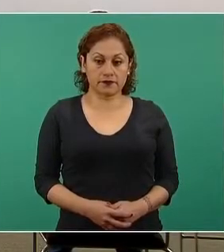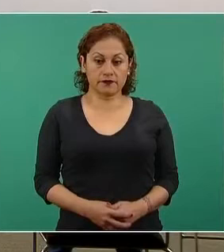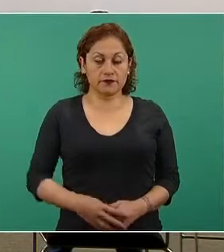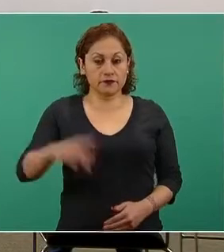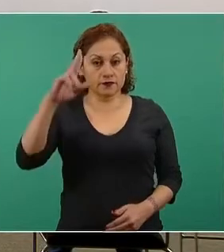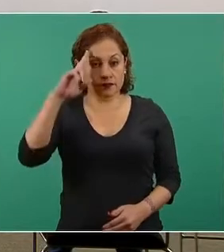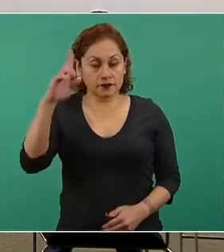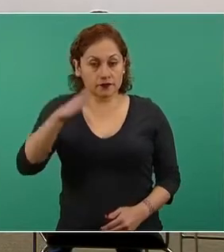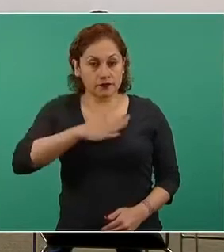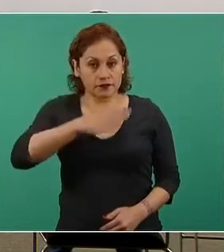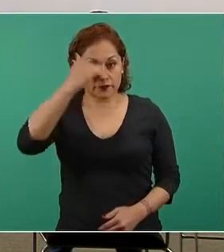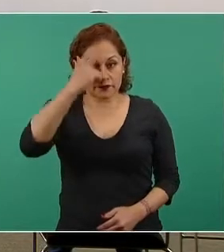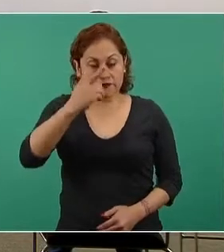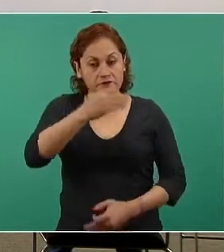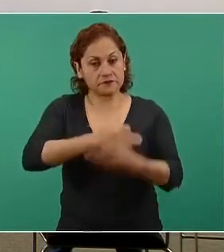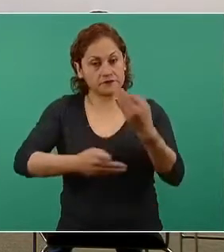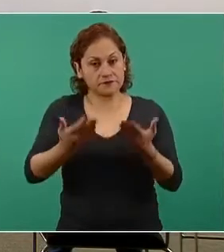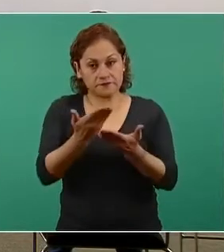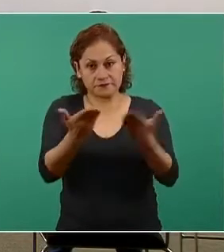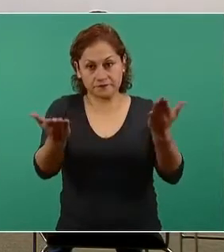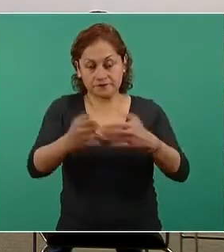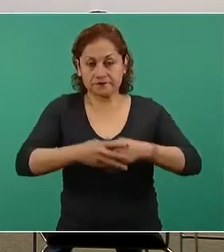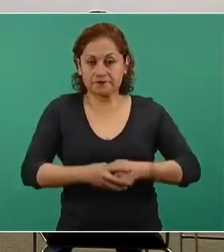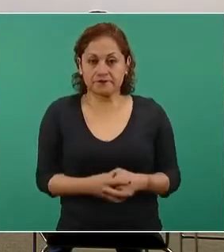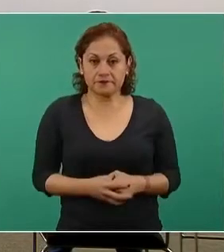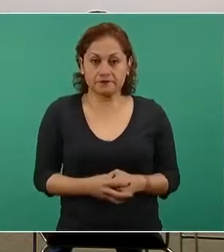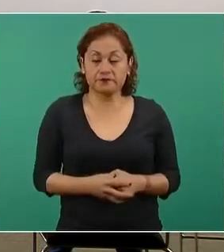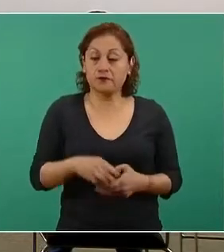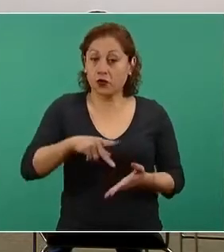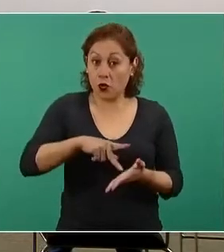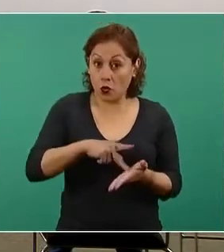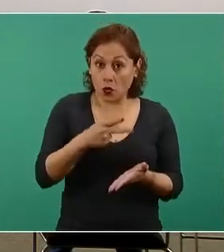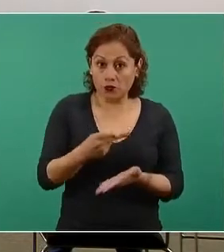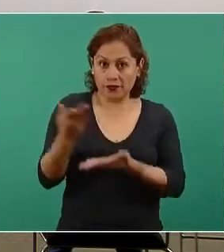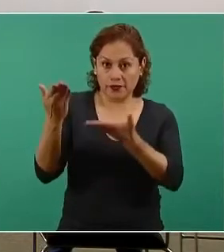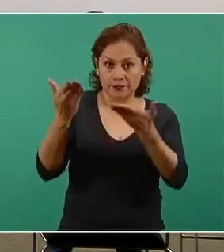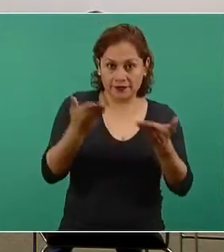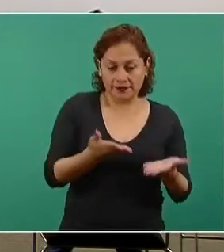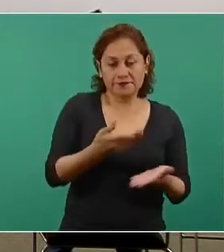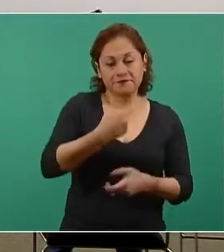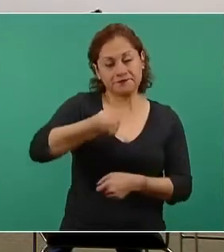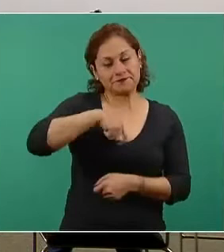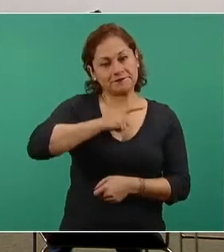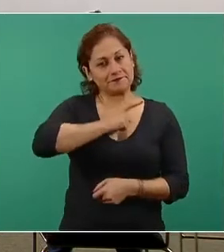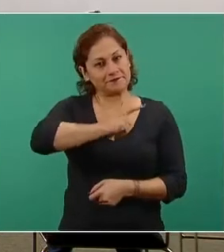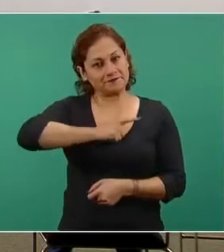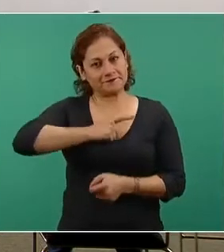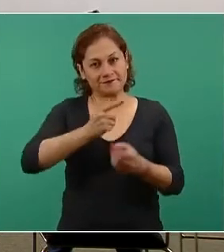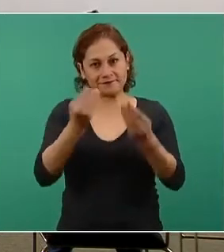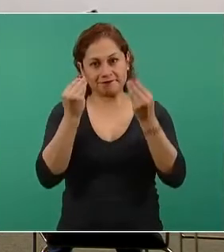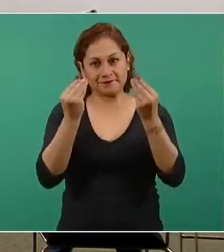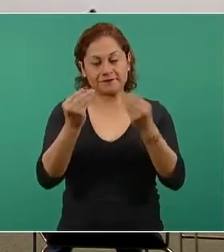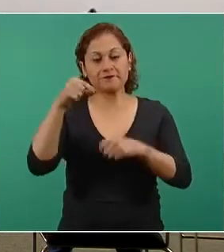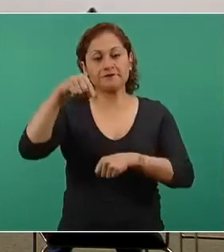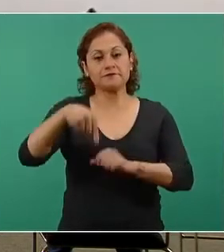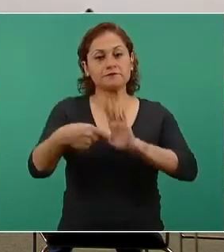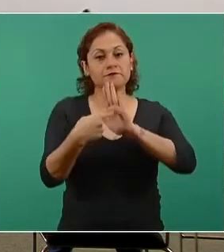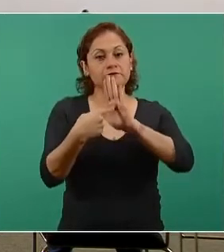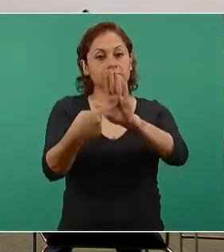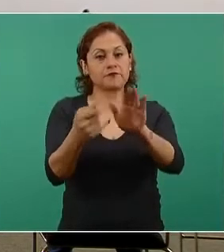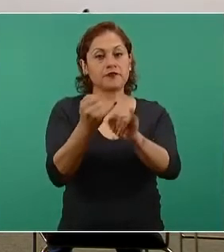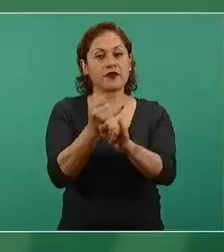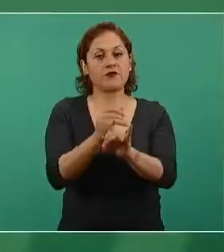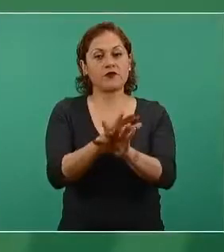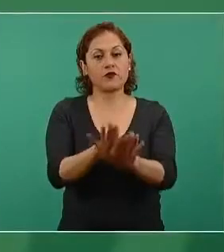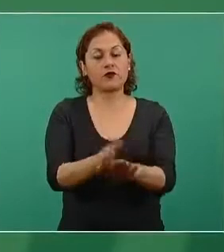Hola, muy buenas noches a todas y todos. Nuevamente los recibimos con mucho gusto en la emisión para este reporte técnico